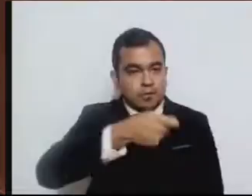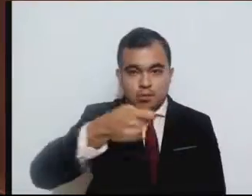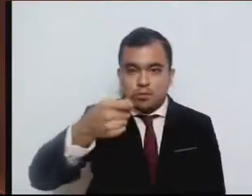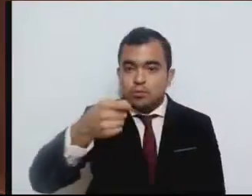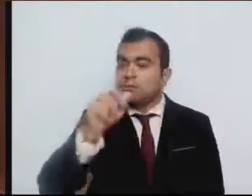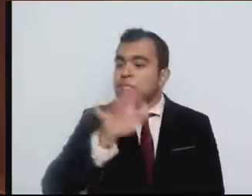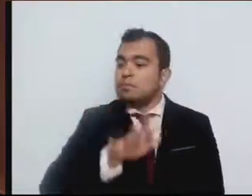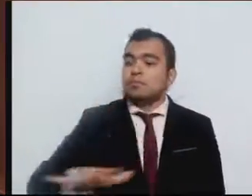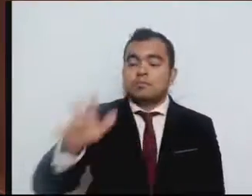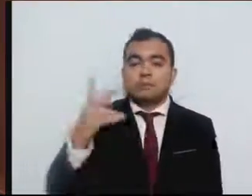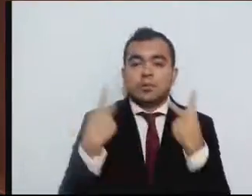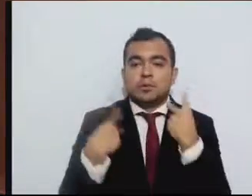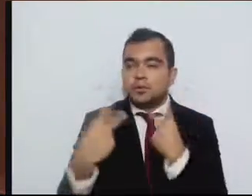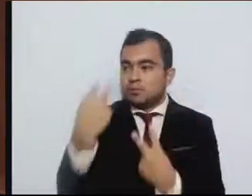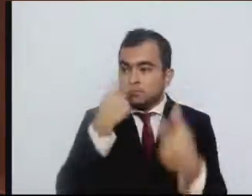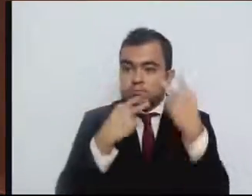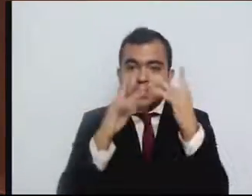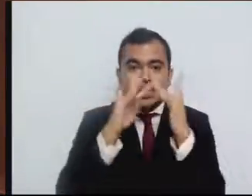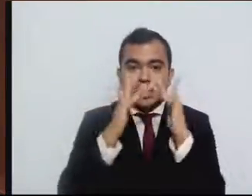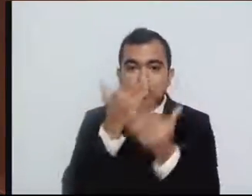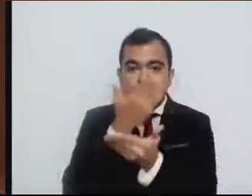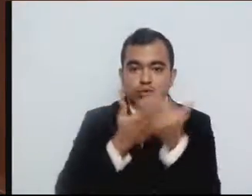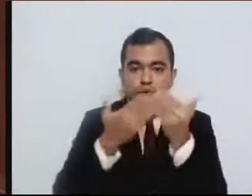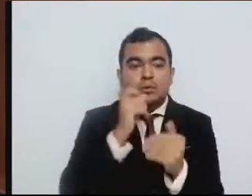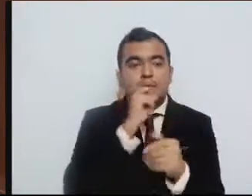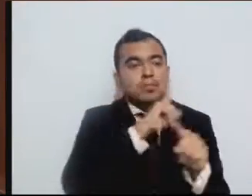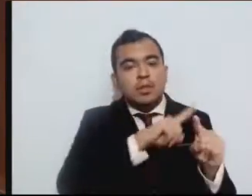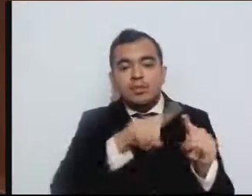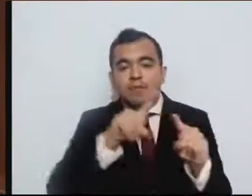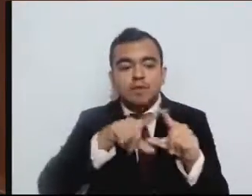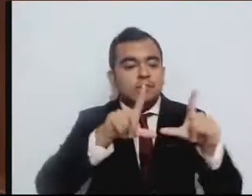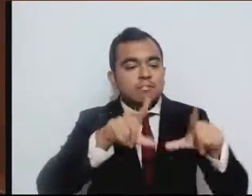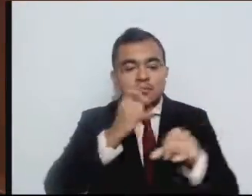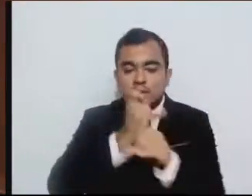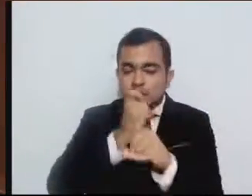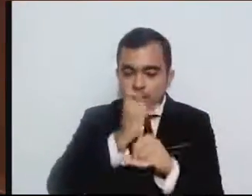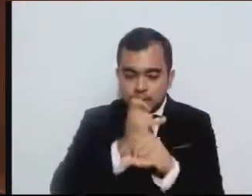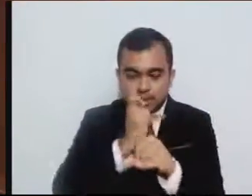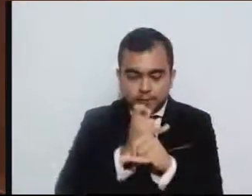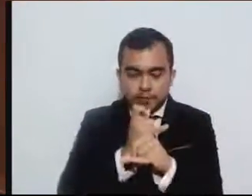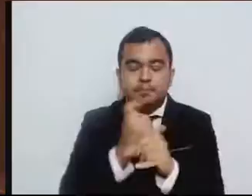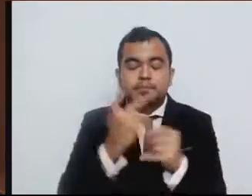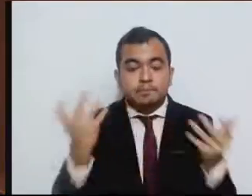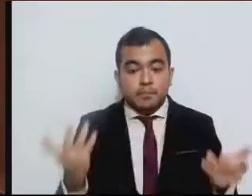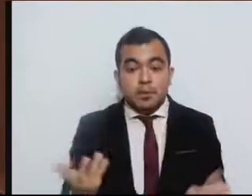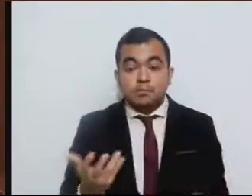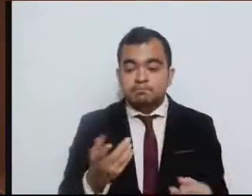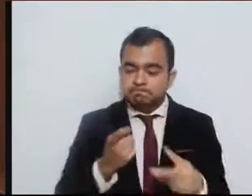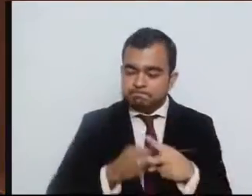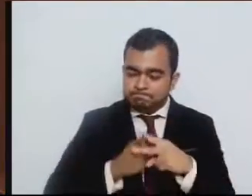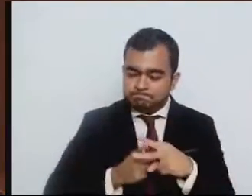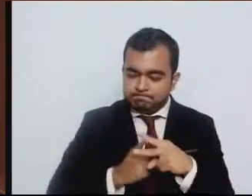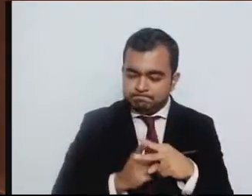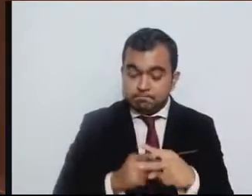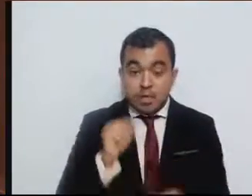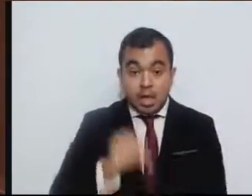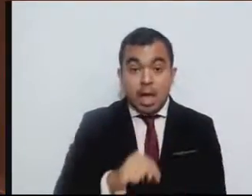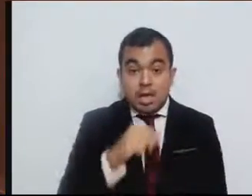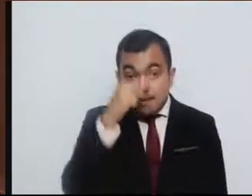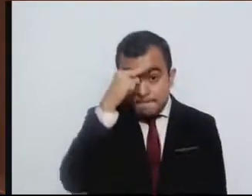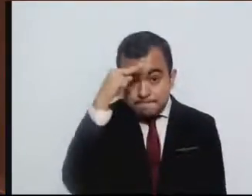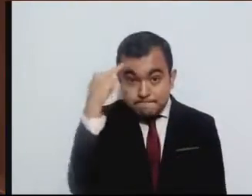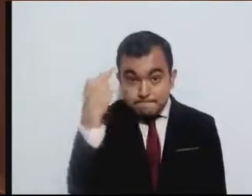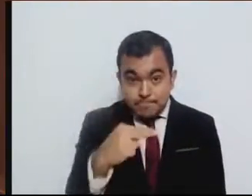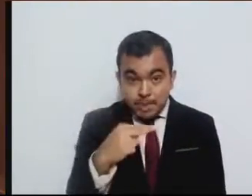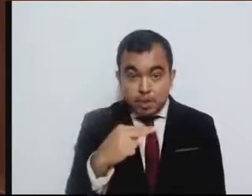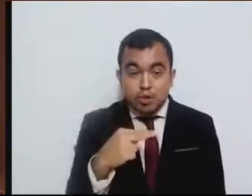por las redes sociales y las diversas plataformas. Se calcula que en México es donde más